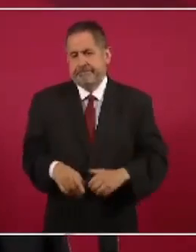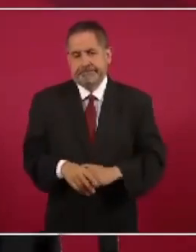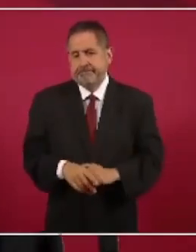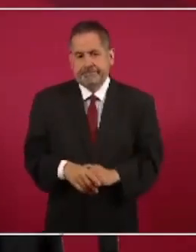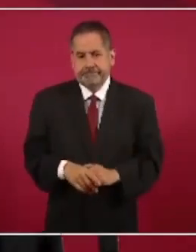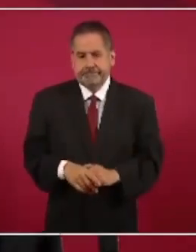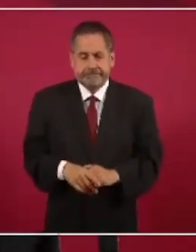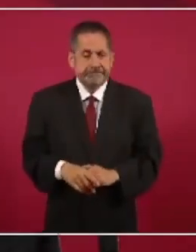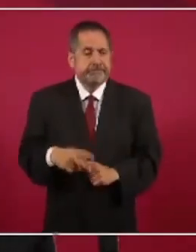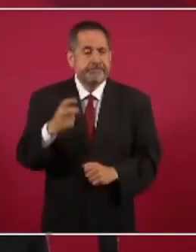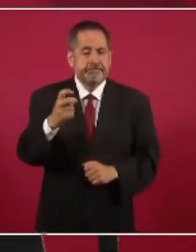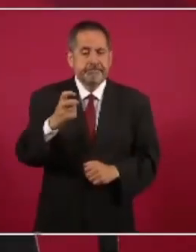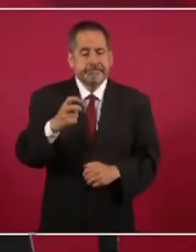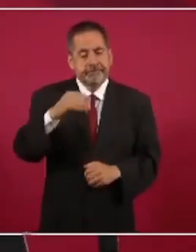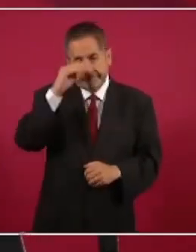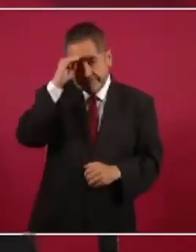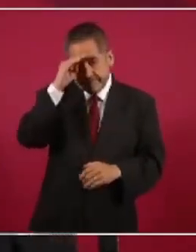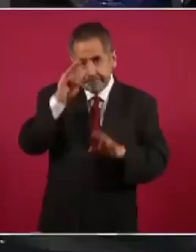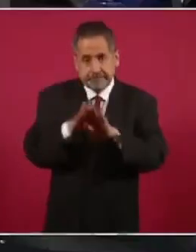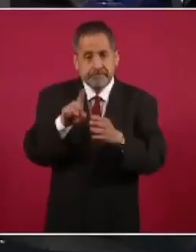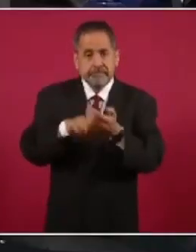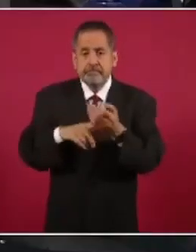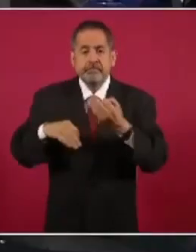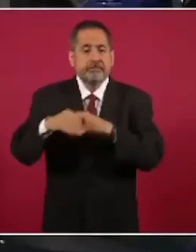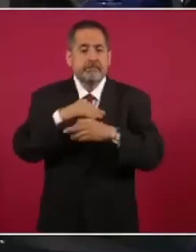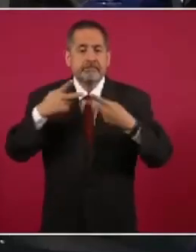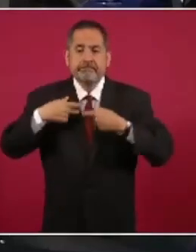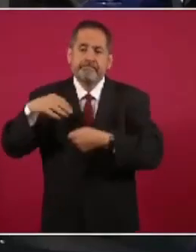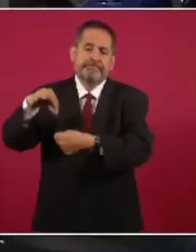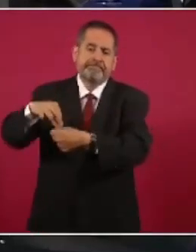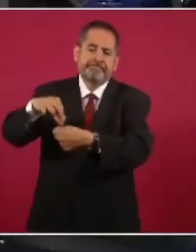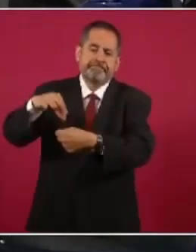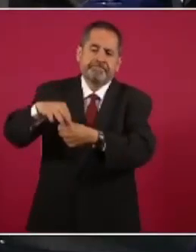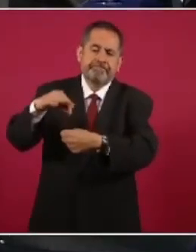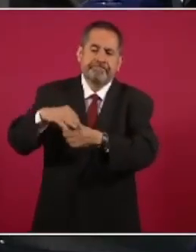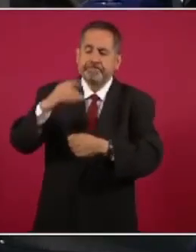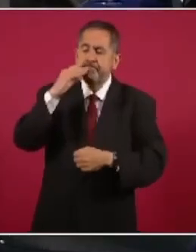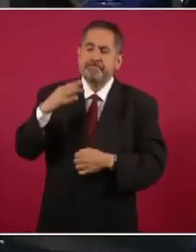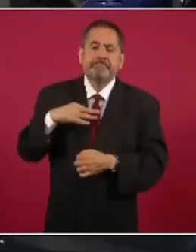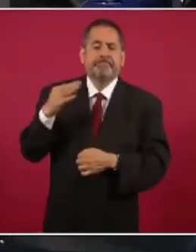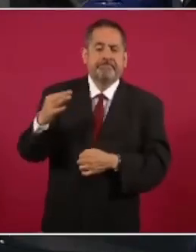Por eso fue que la gente votó